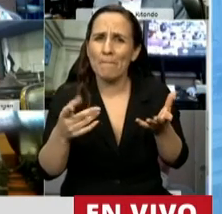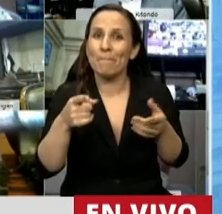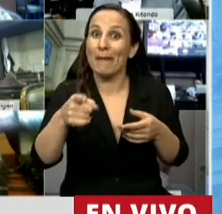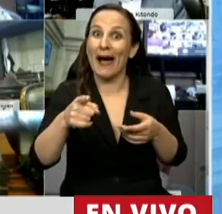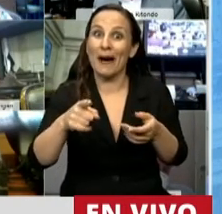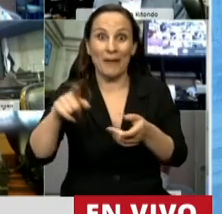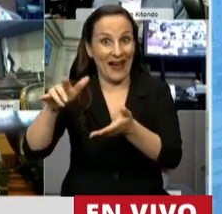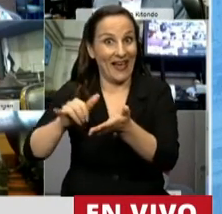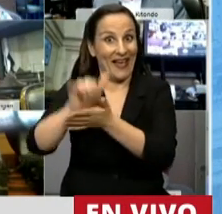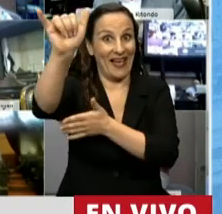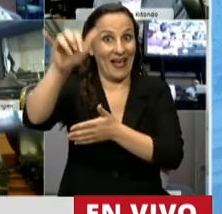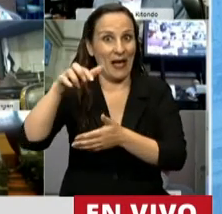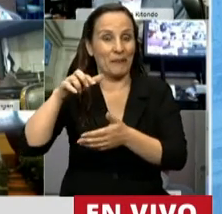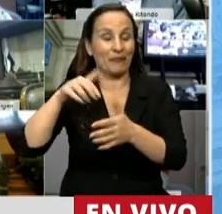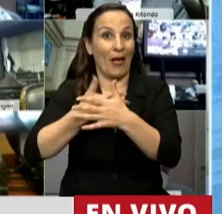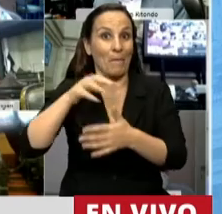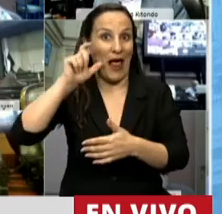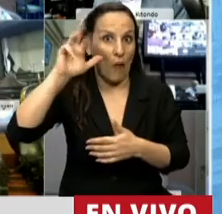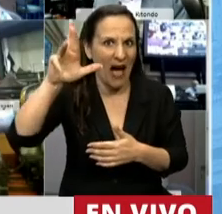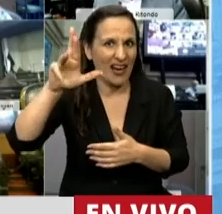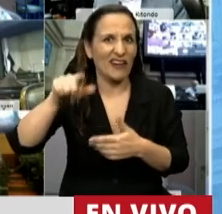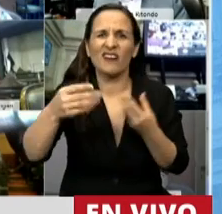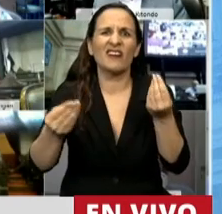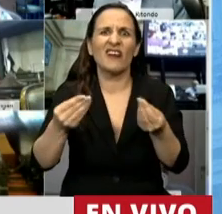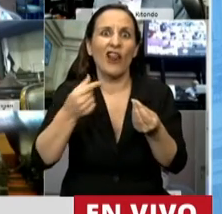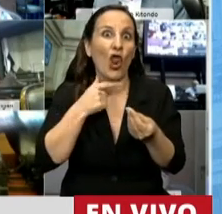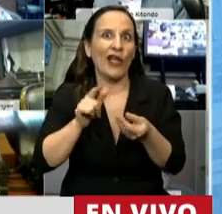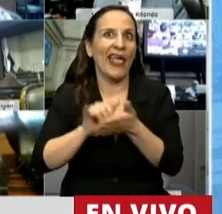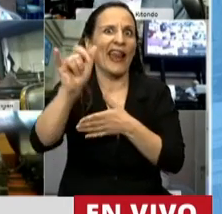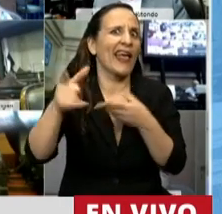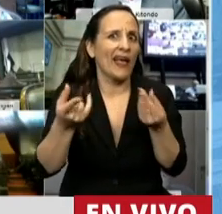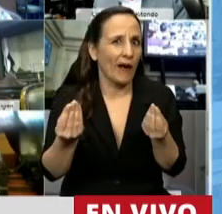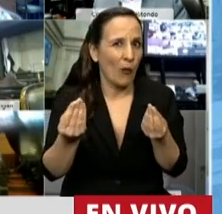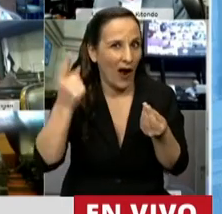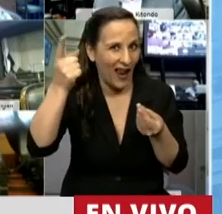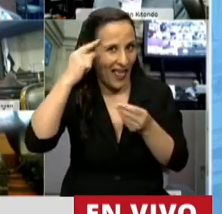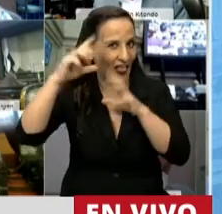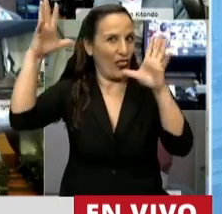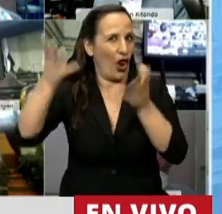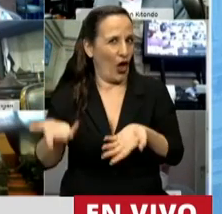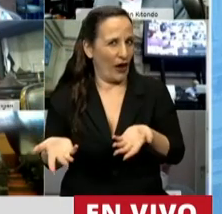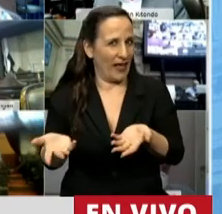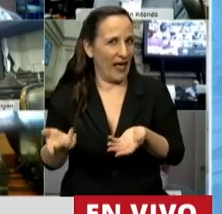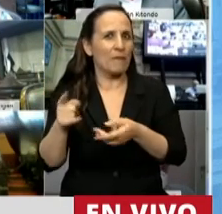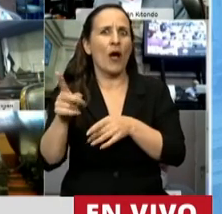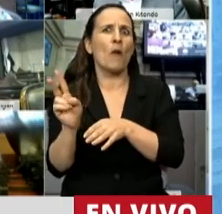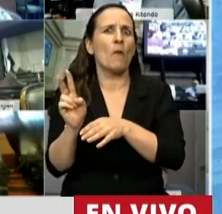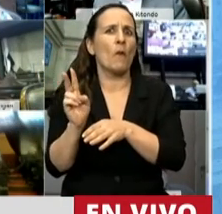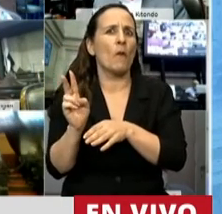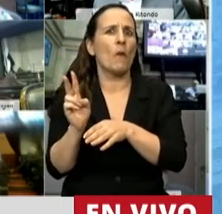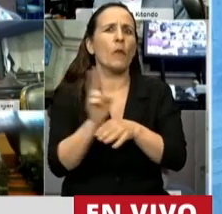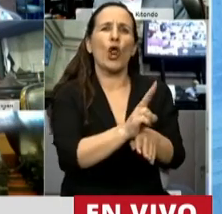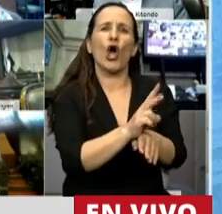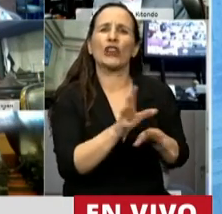habilitar Palomar es ideológico. El problema es que están protegiendo a estos